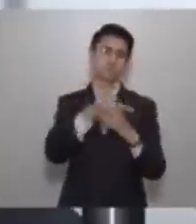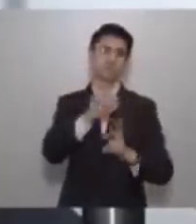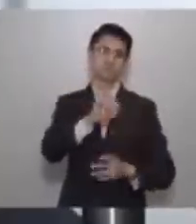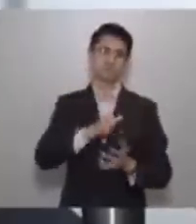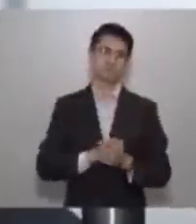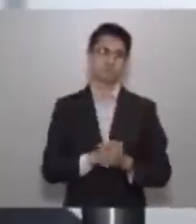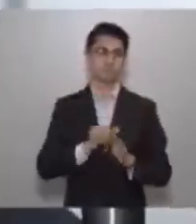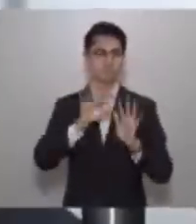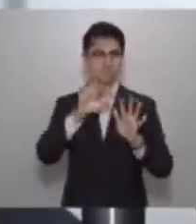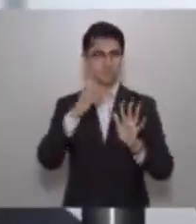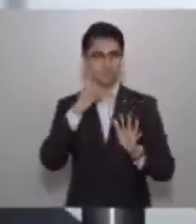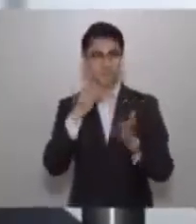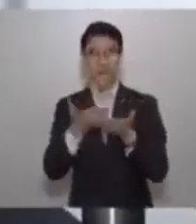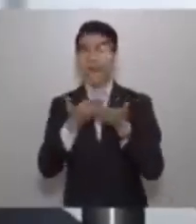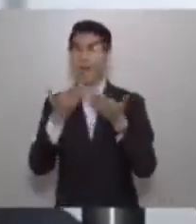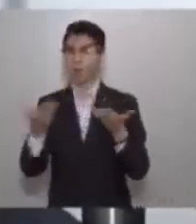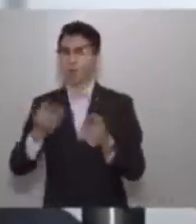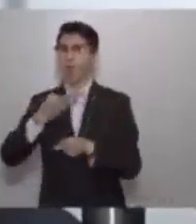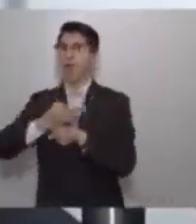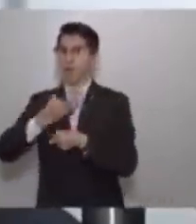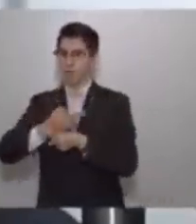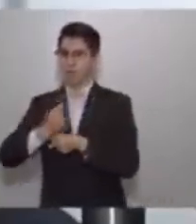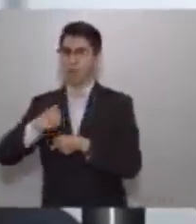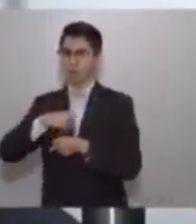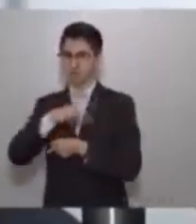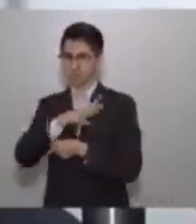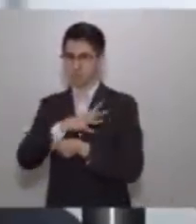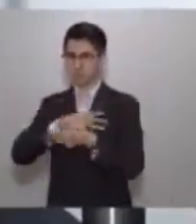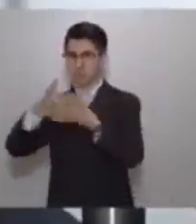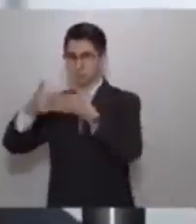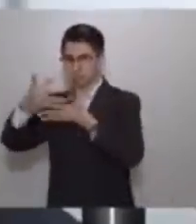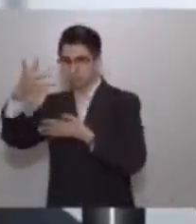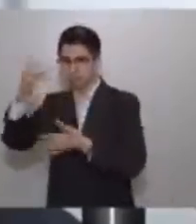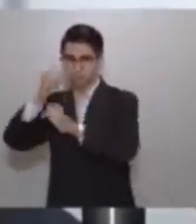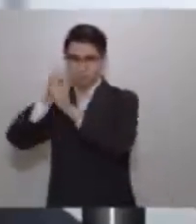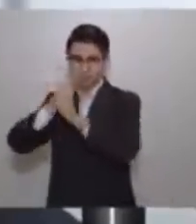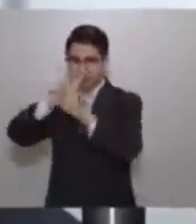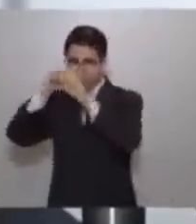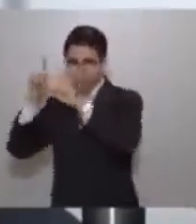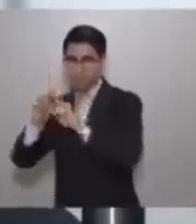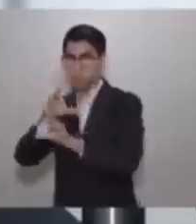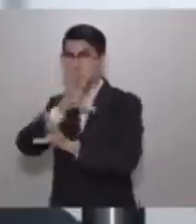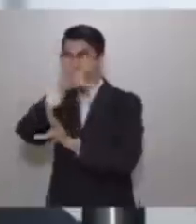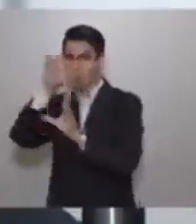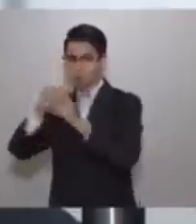entre su actividad laboral y su actividad personal, o la que coincide con